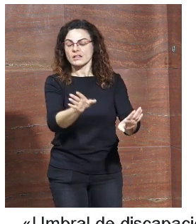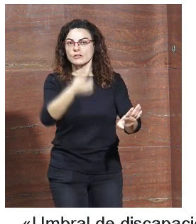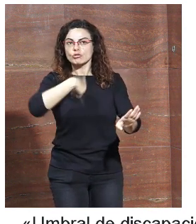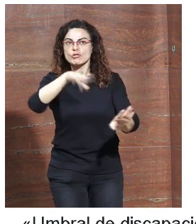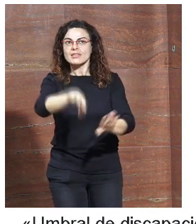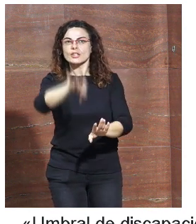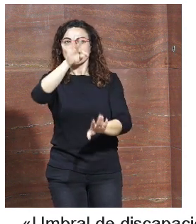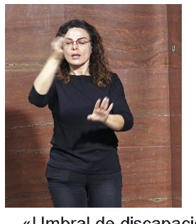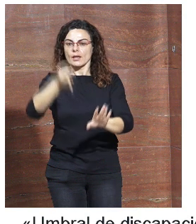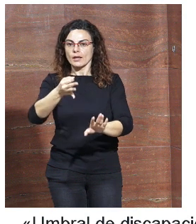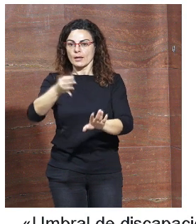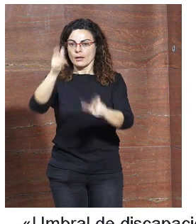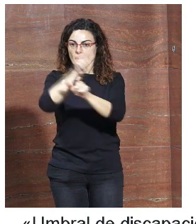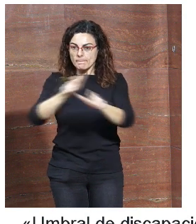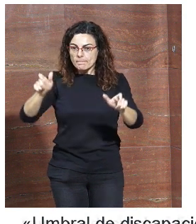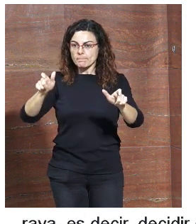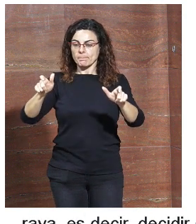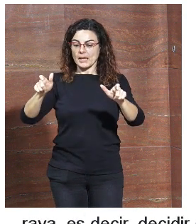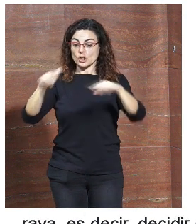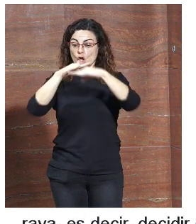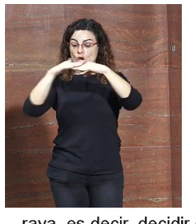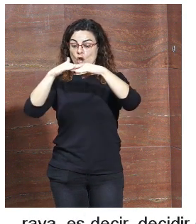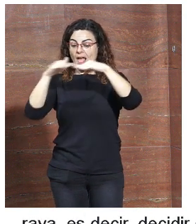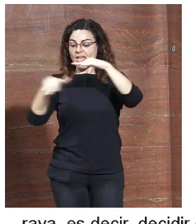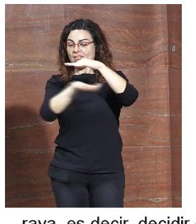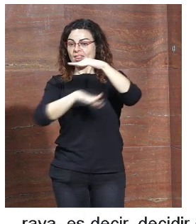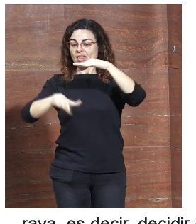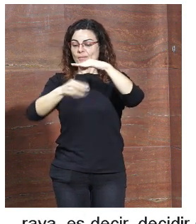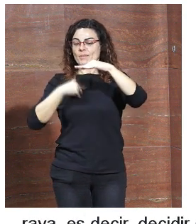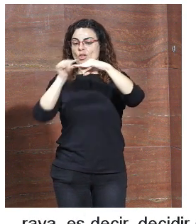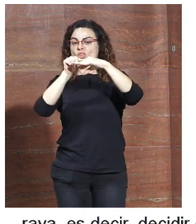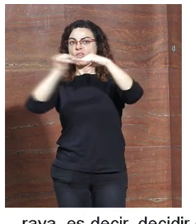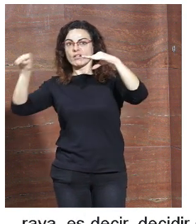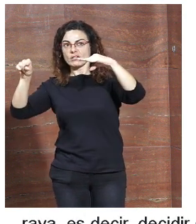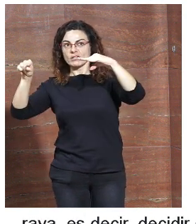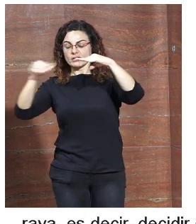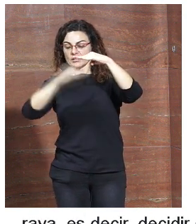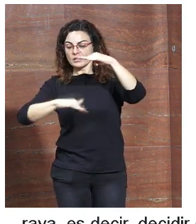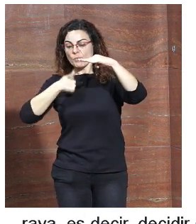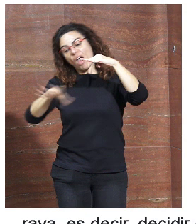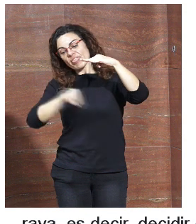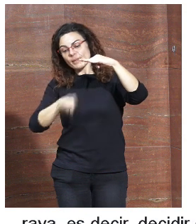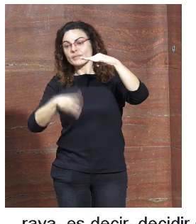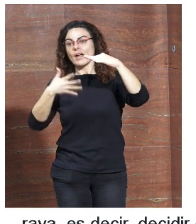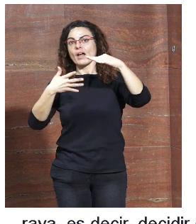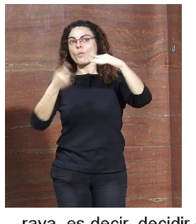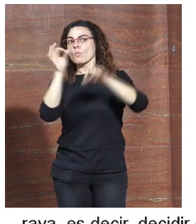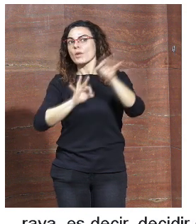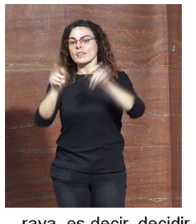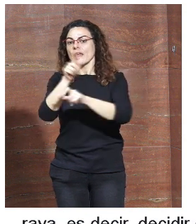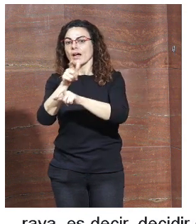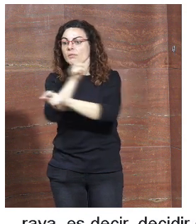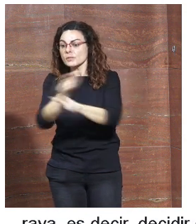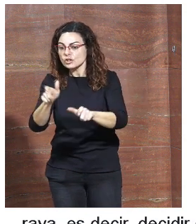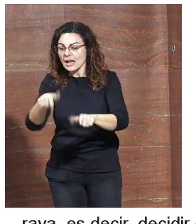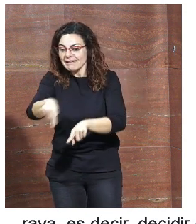es que la gente que queda por debajo de ese umbral de discapacidad, nos parece aceptable que un 10% de la población pues, no pueda manejarse con ese